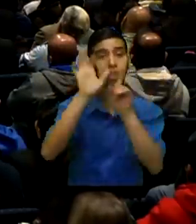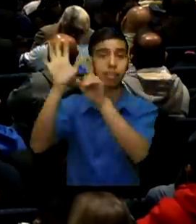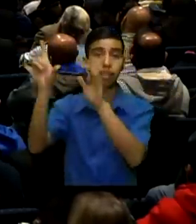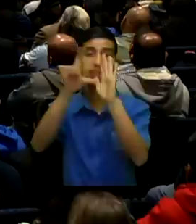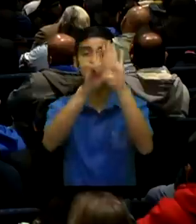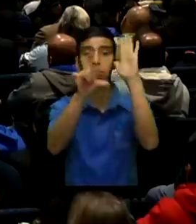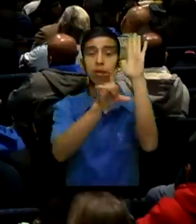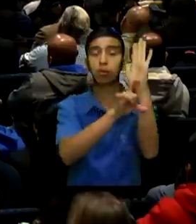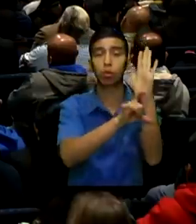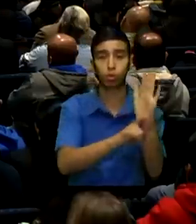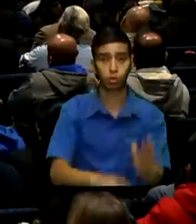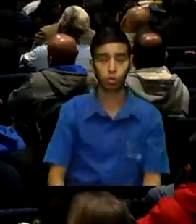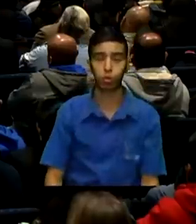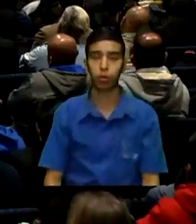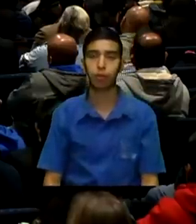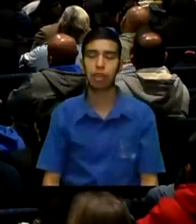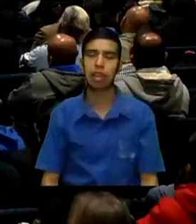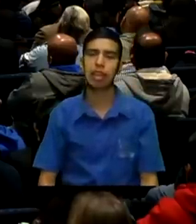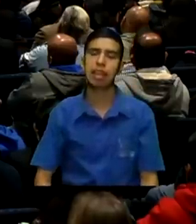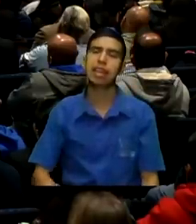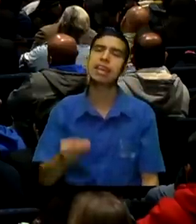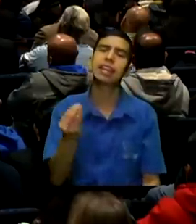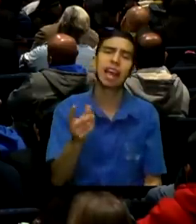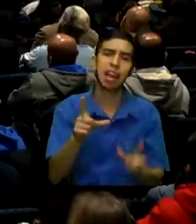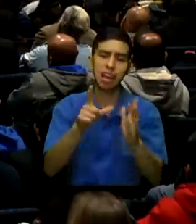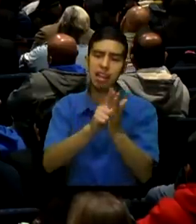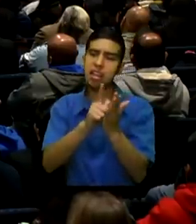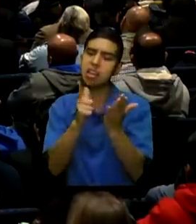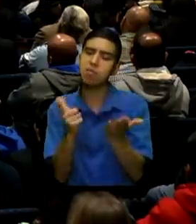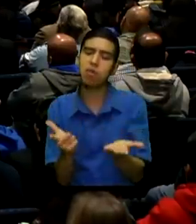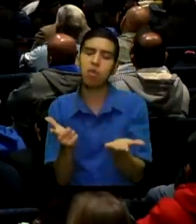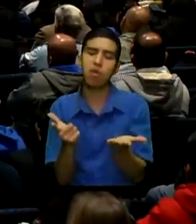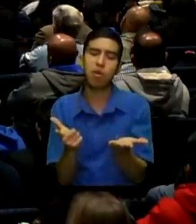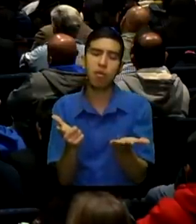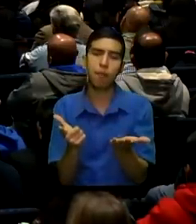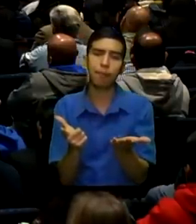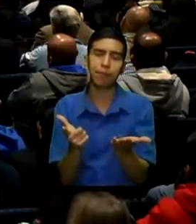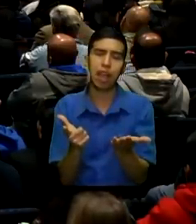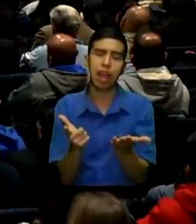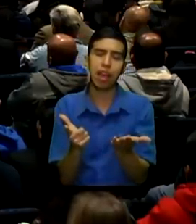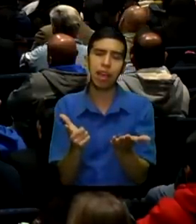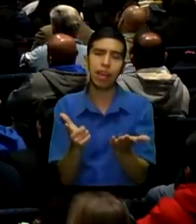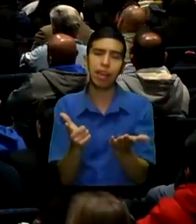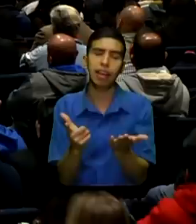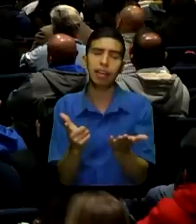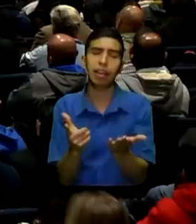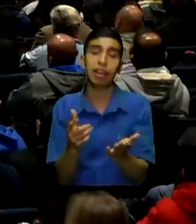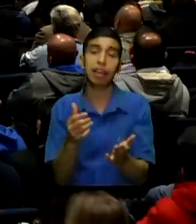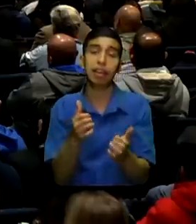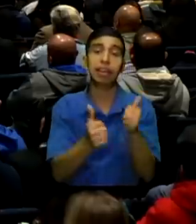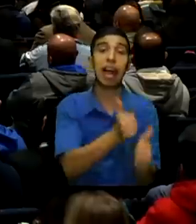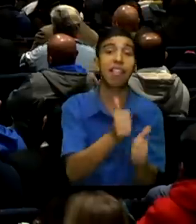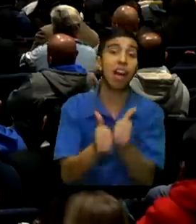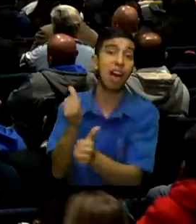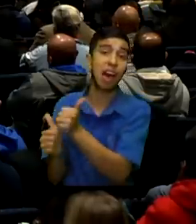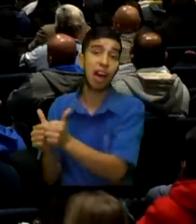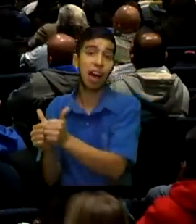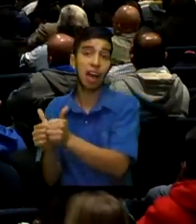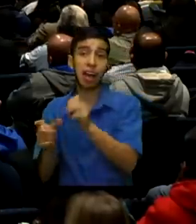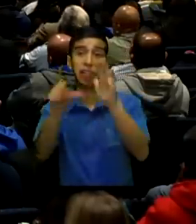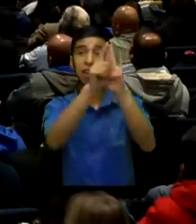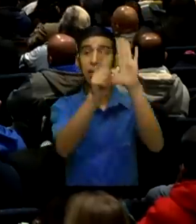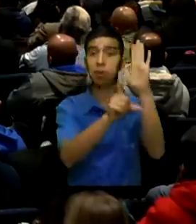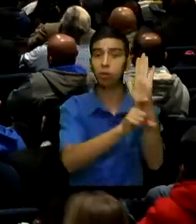veces, de ver qué libro corresponde a qué capítulo. Por ejemplo, uno de los capítulos que a mí